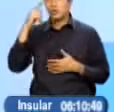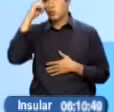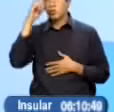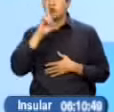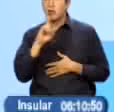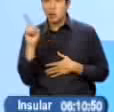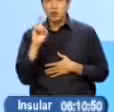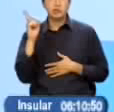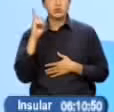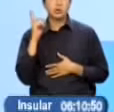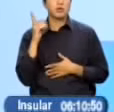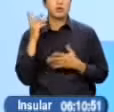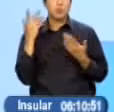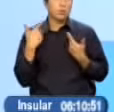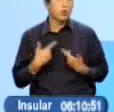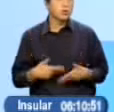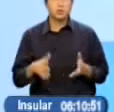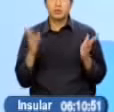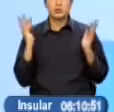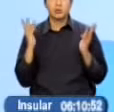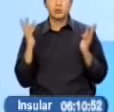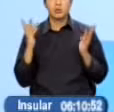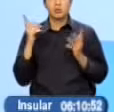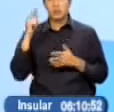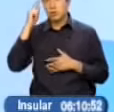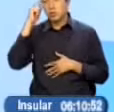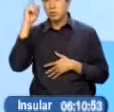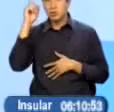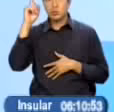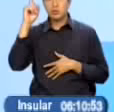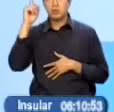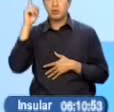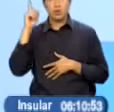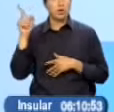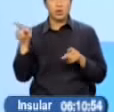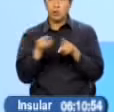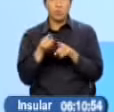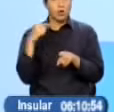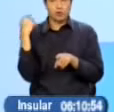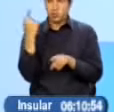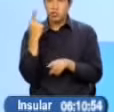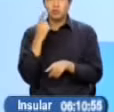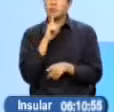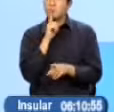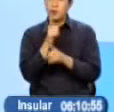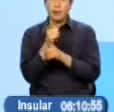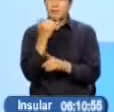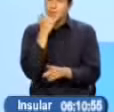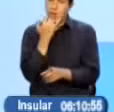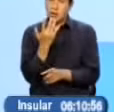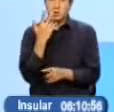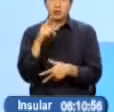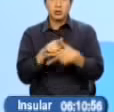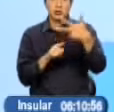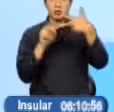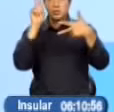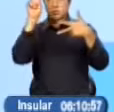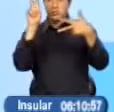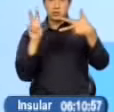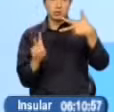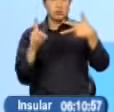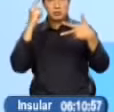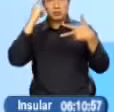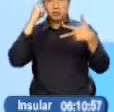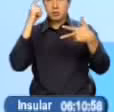un golpe de estado en contra un gobierno de derecha también hubiésemos respondido de la misma manera en los tres casos que hemos considerado